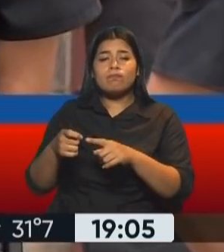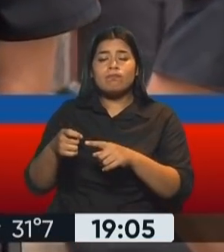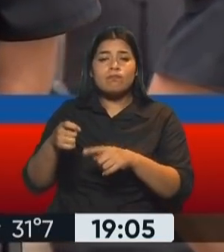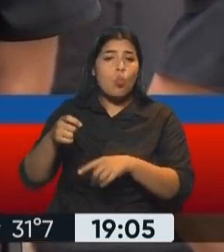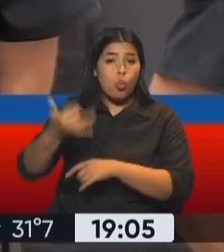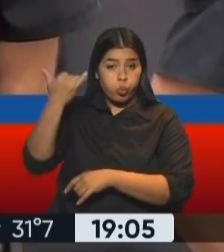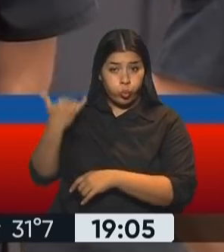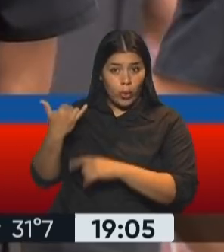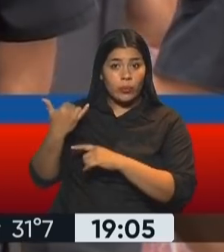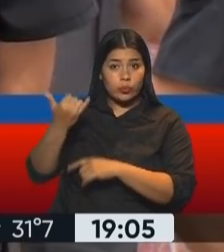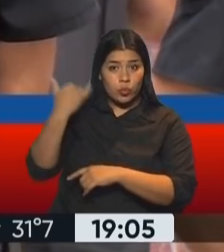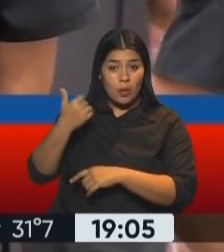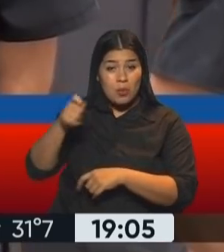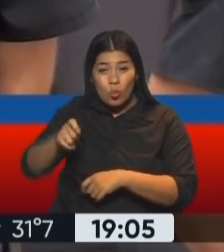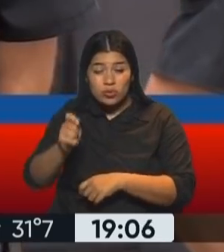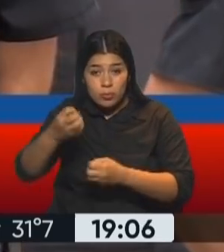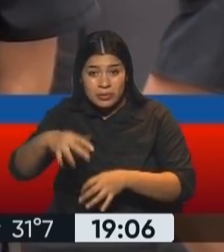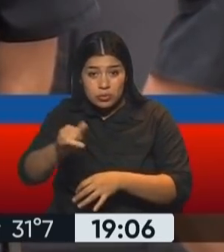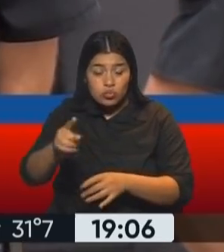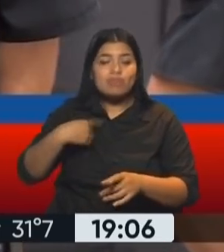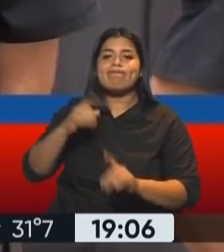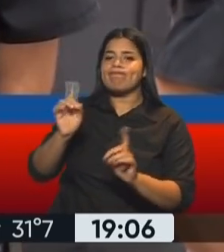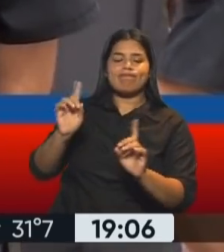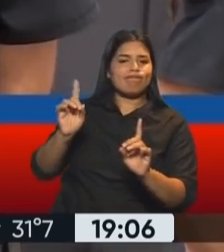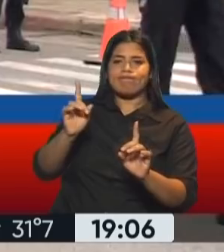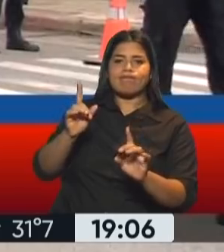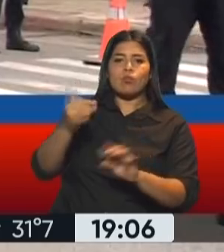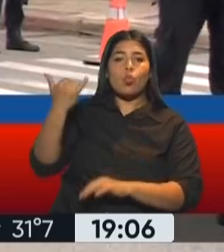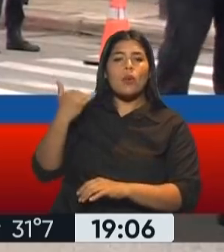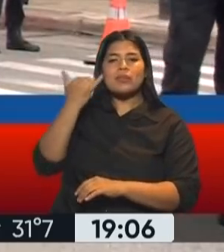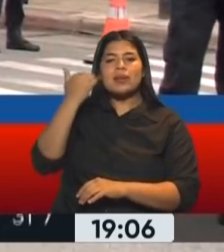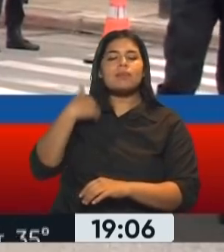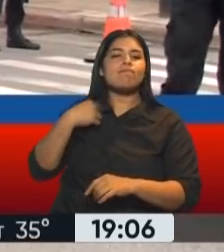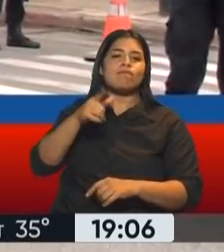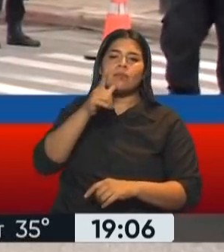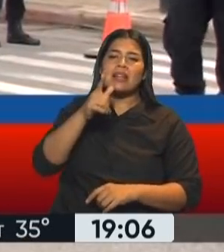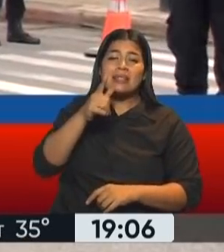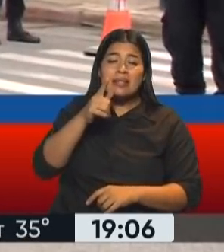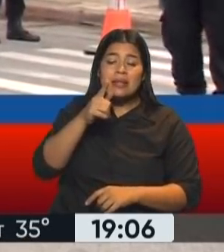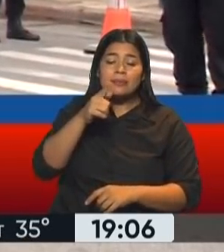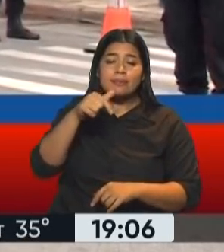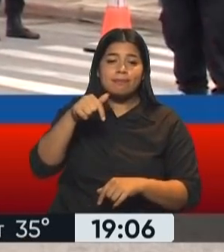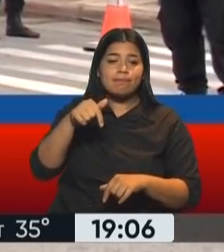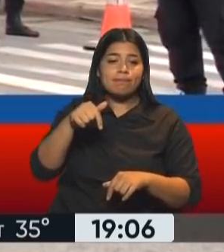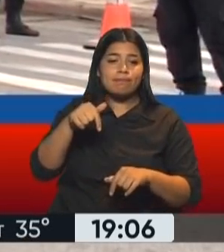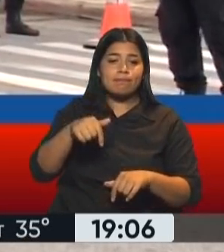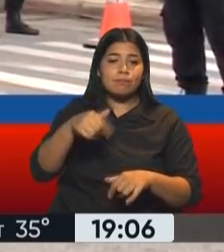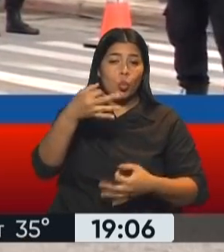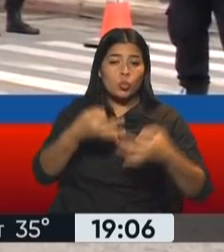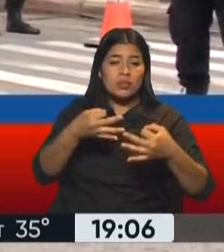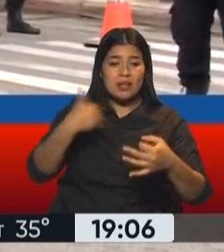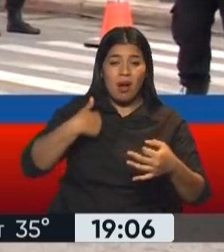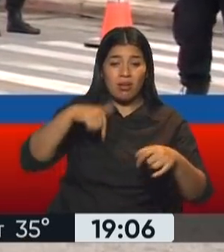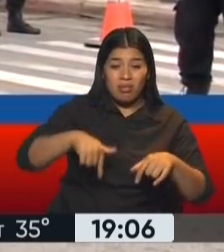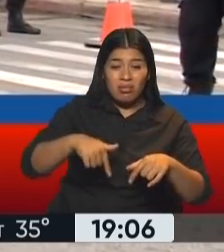jueves pasado asistimos a un bochorno. No creo que exista en la historia de la justicia argentina, aún